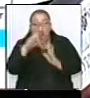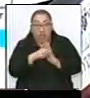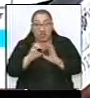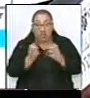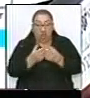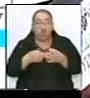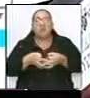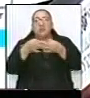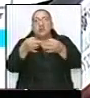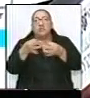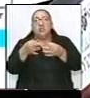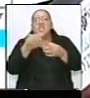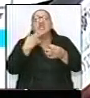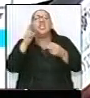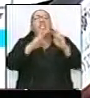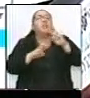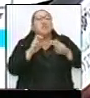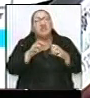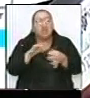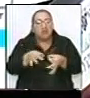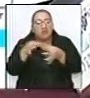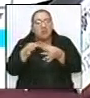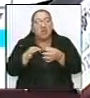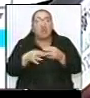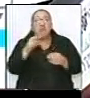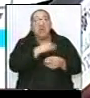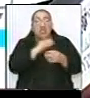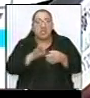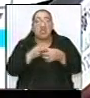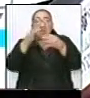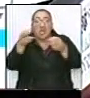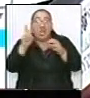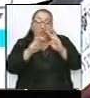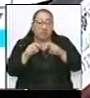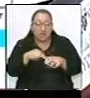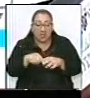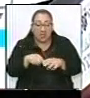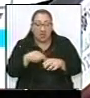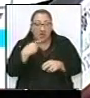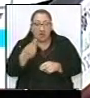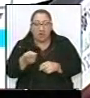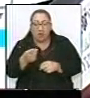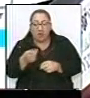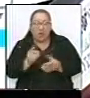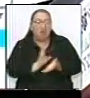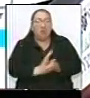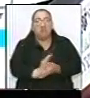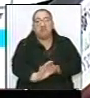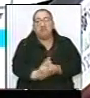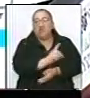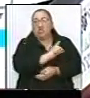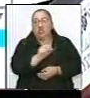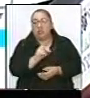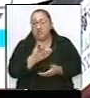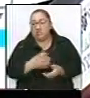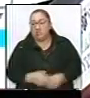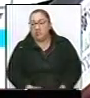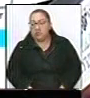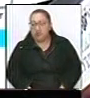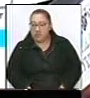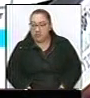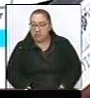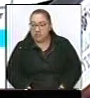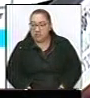Y al no revisarlo, va al Ejecutivo, el Ejecutivo lo revisa y lo veta. ¿Quién lo veta? La Cámara